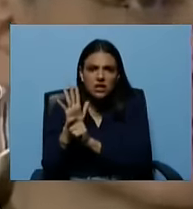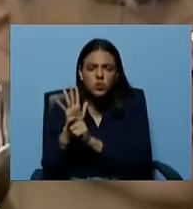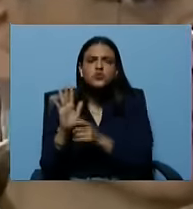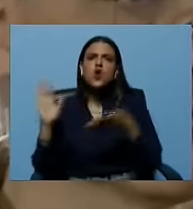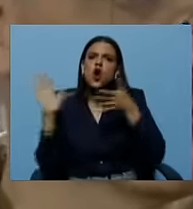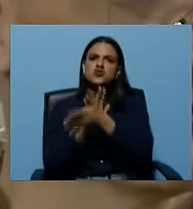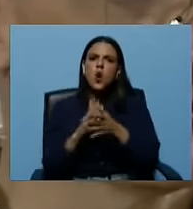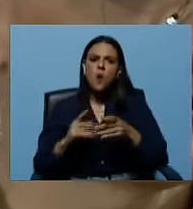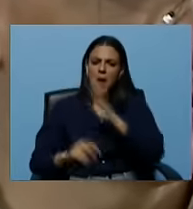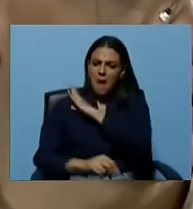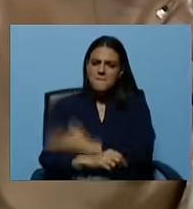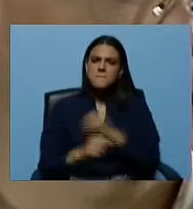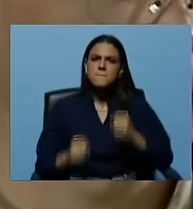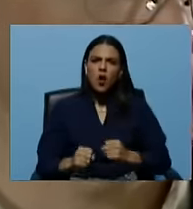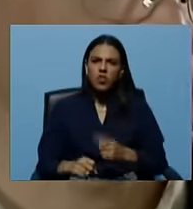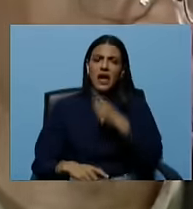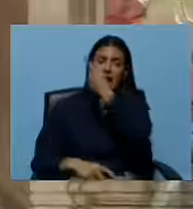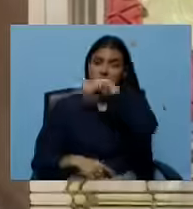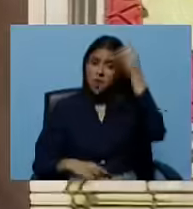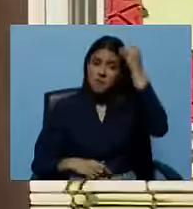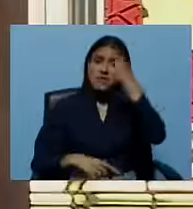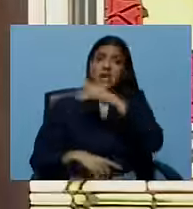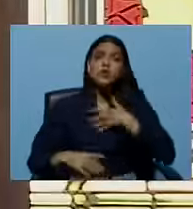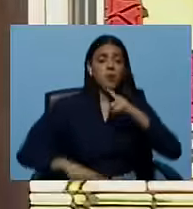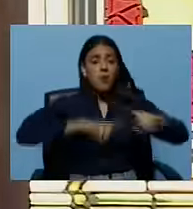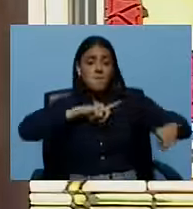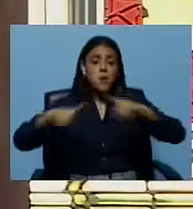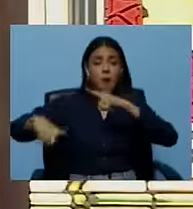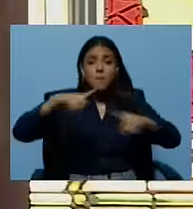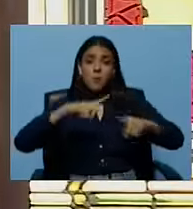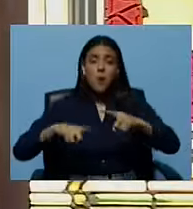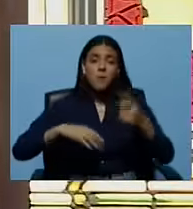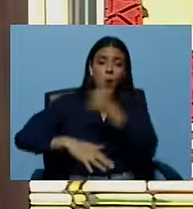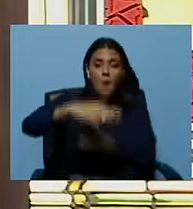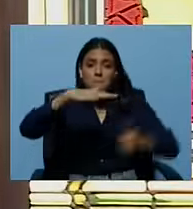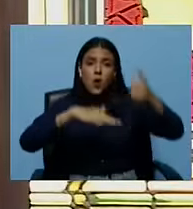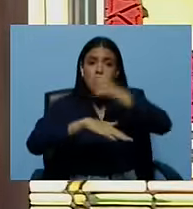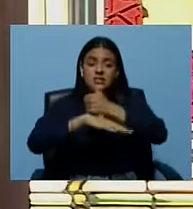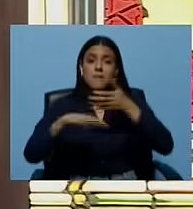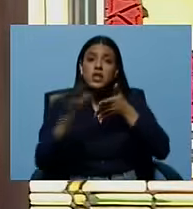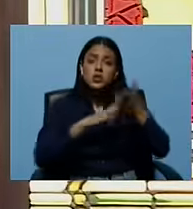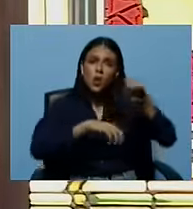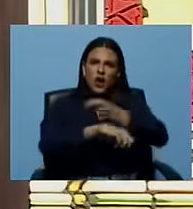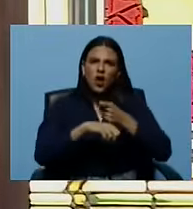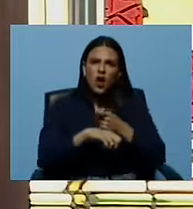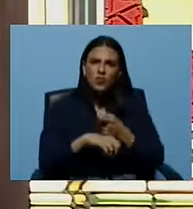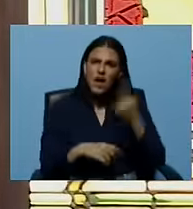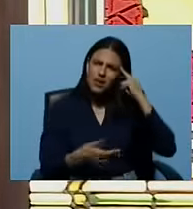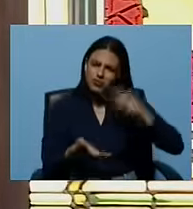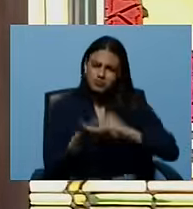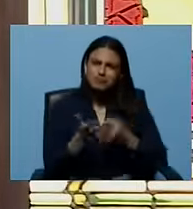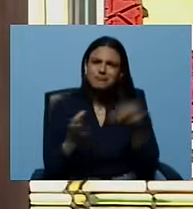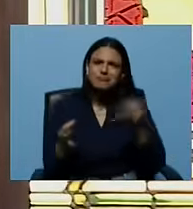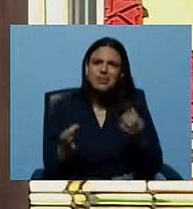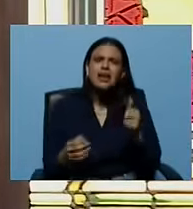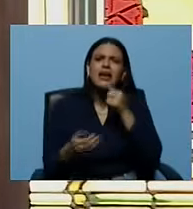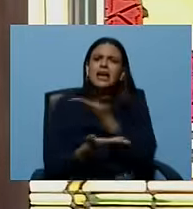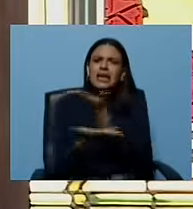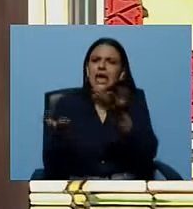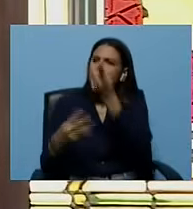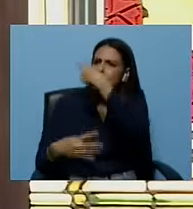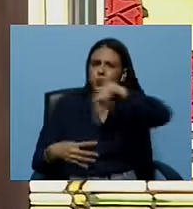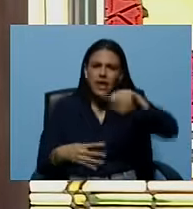Una persona que se crea por encima de los demás, de los poderes públicos. ¿Quién de ustedes que me ve o me